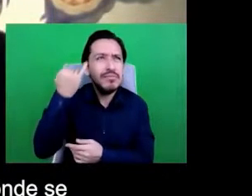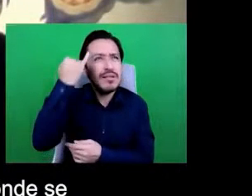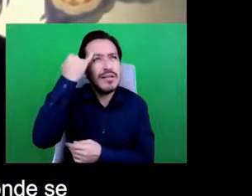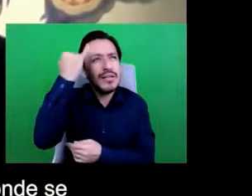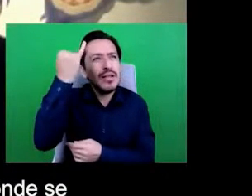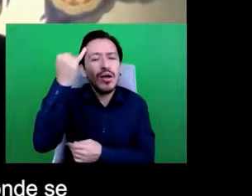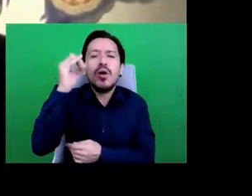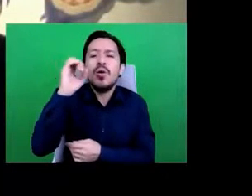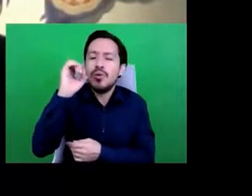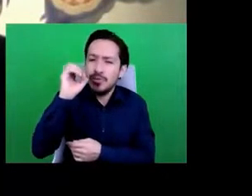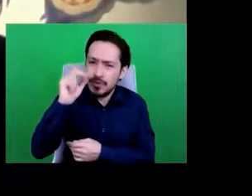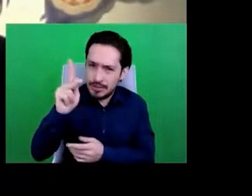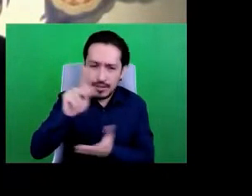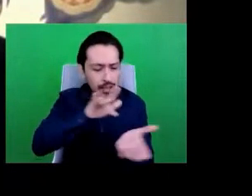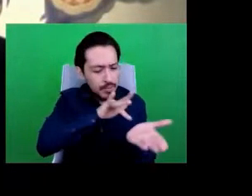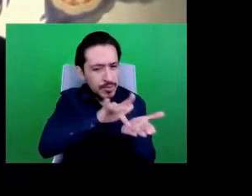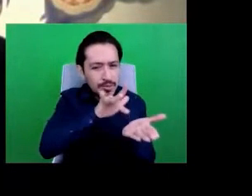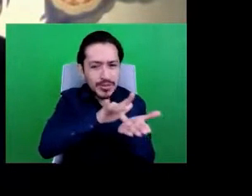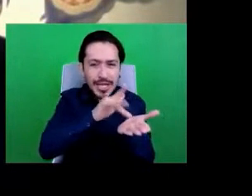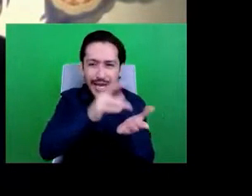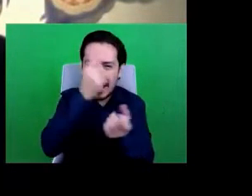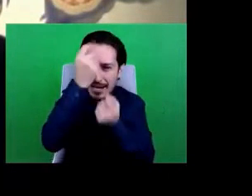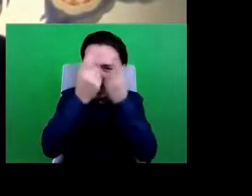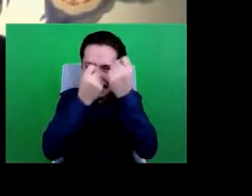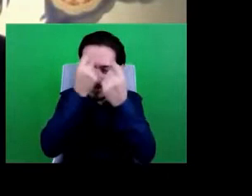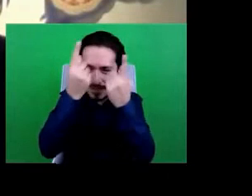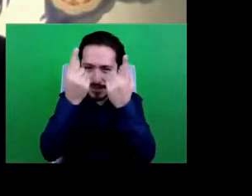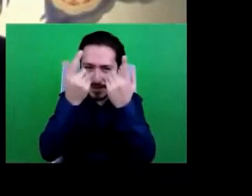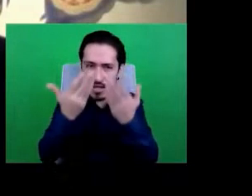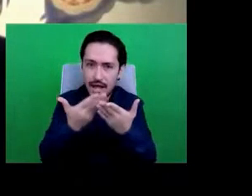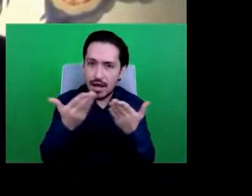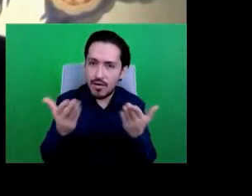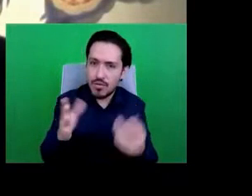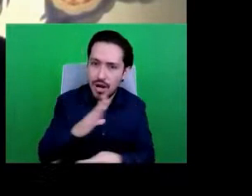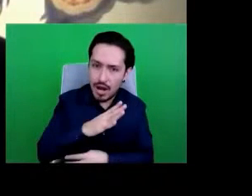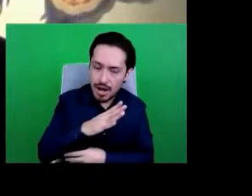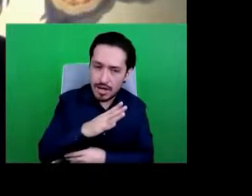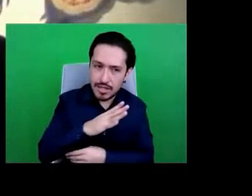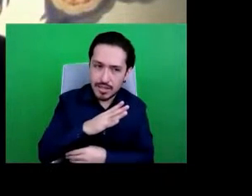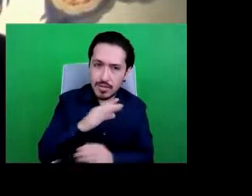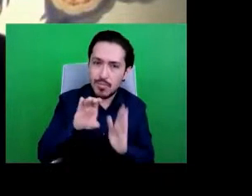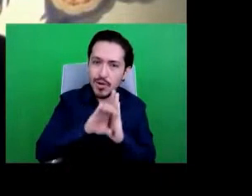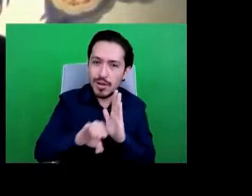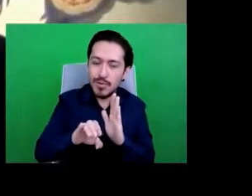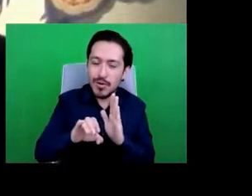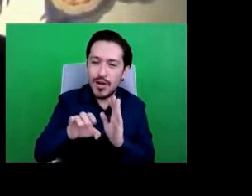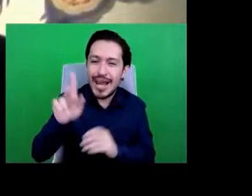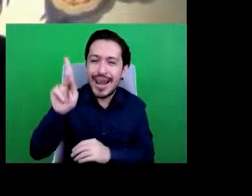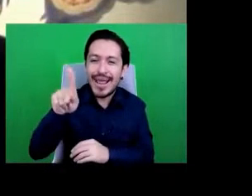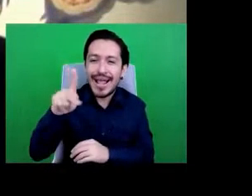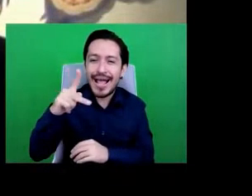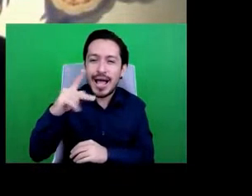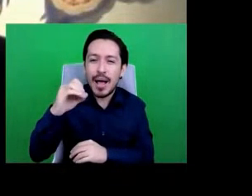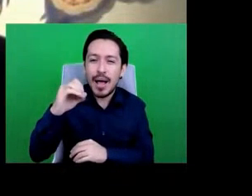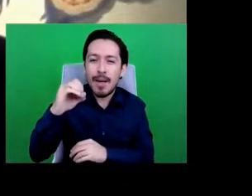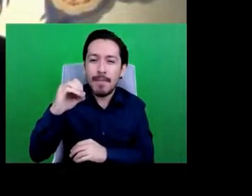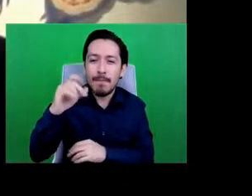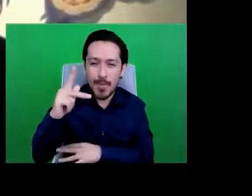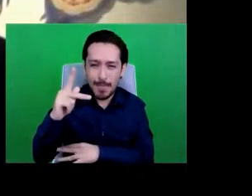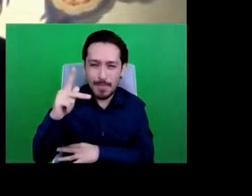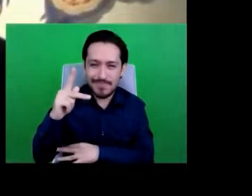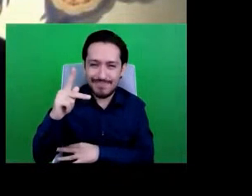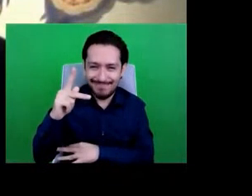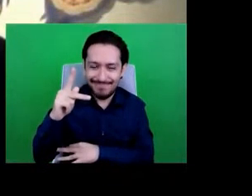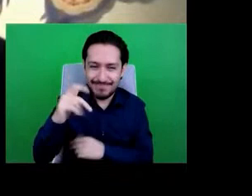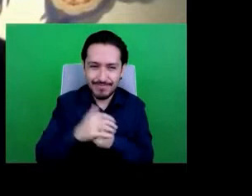fomentara la creatividad. Y ahora, bueno, pues existen fenómenos como el K-pop, la música coreana pop.